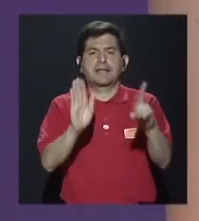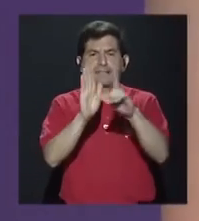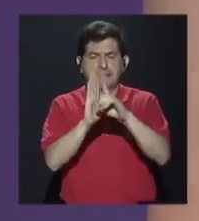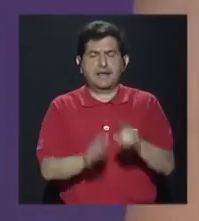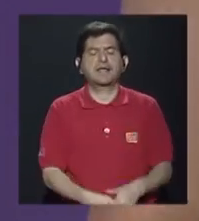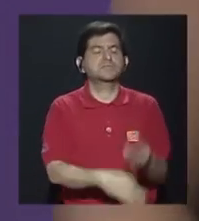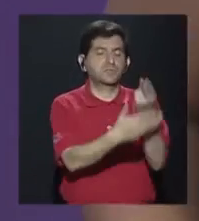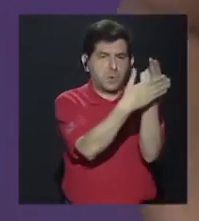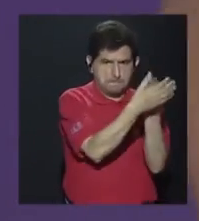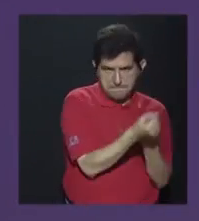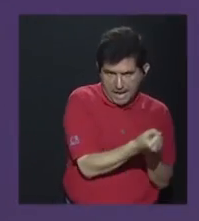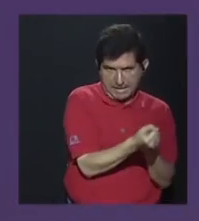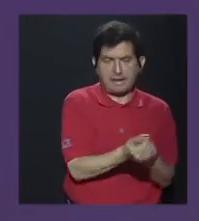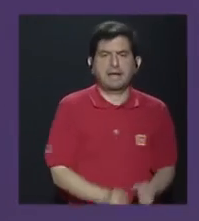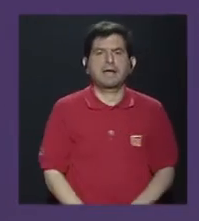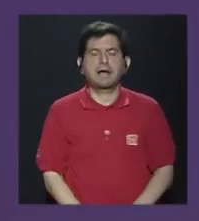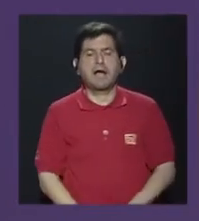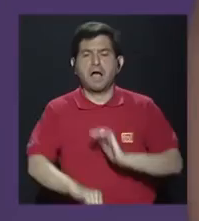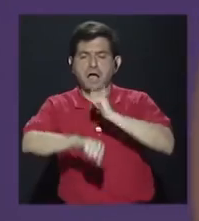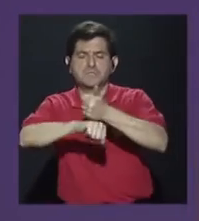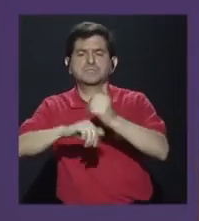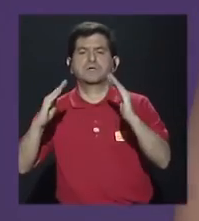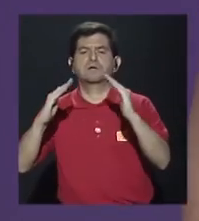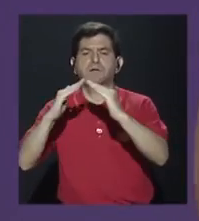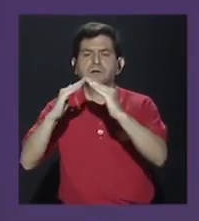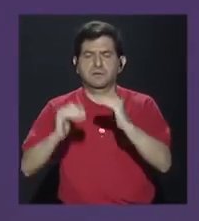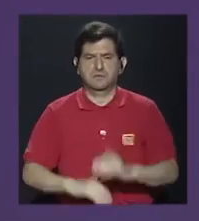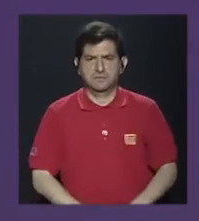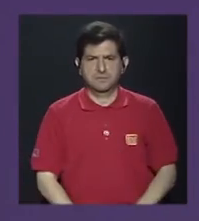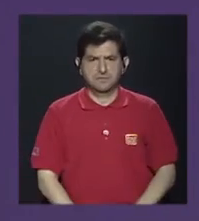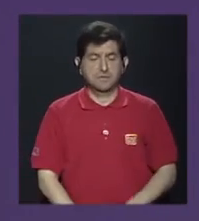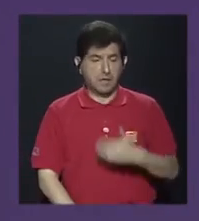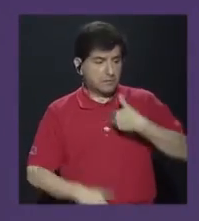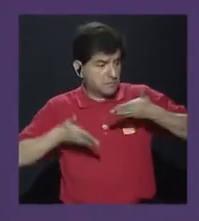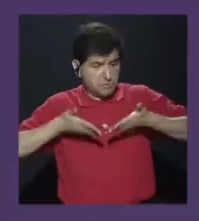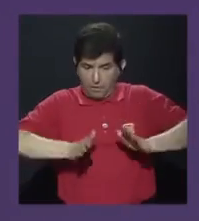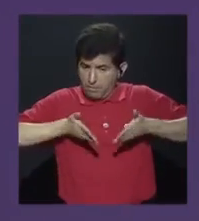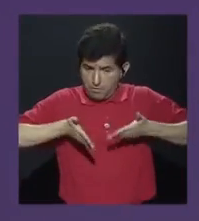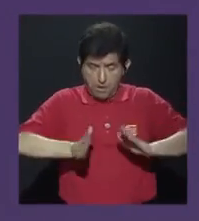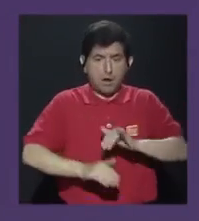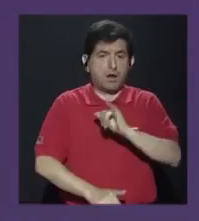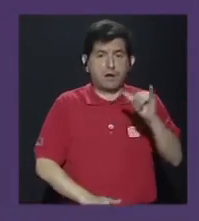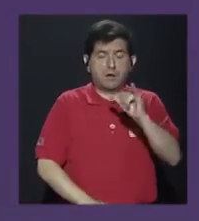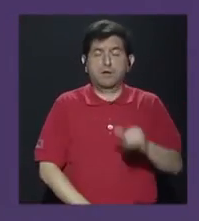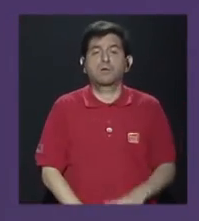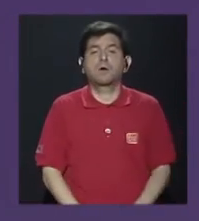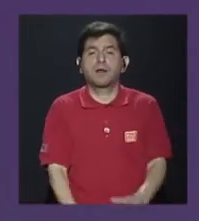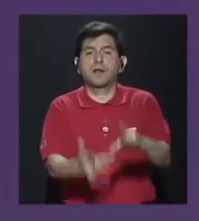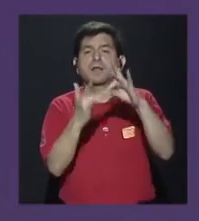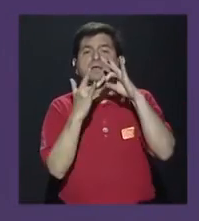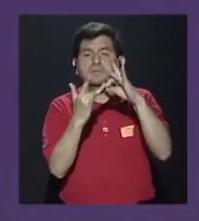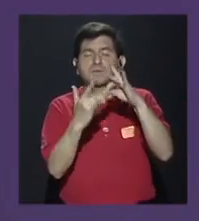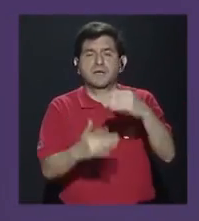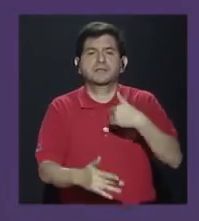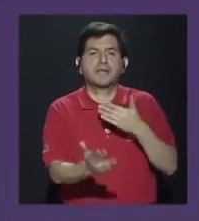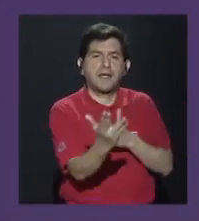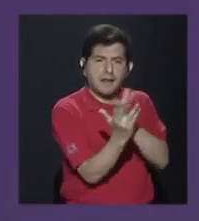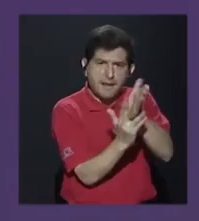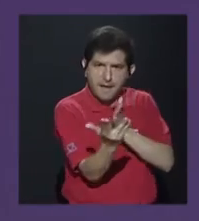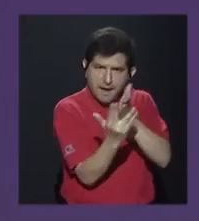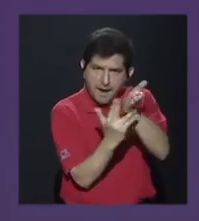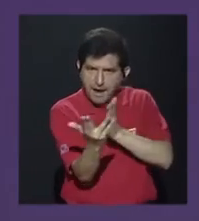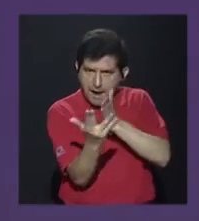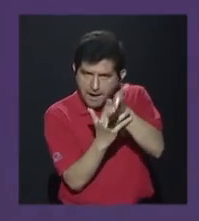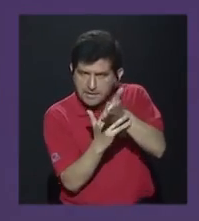una pareja, a formar un hogar, a tener hijos y también, sobre todo, a tener acceso